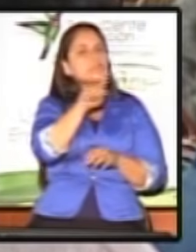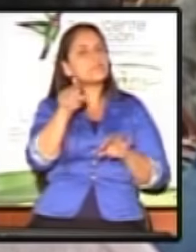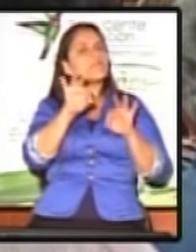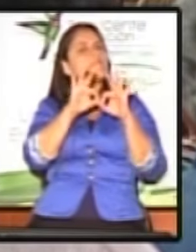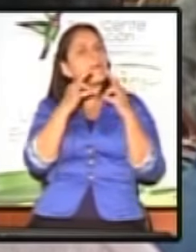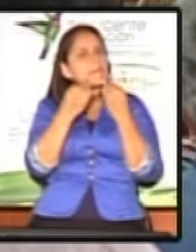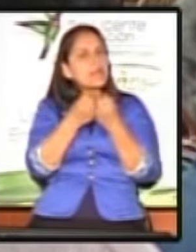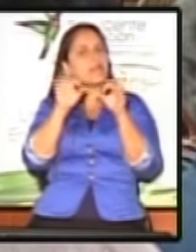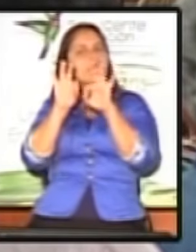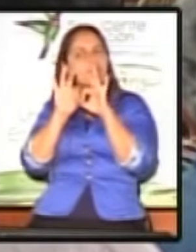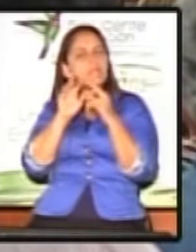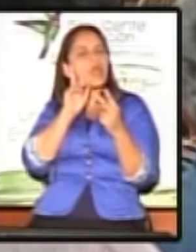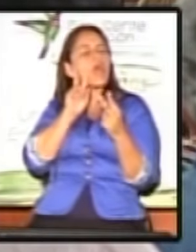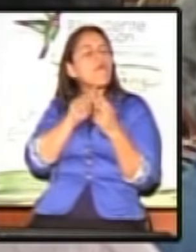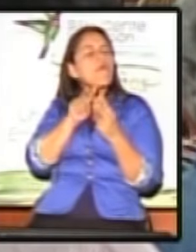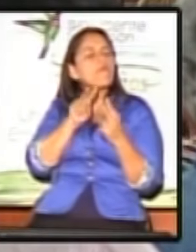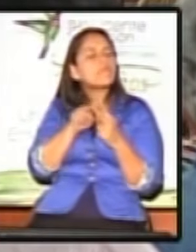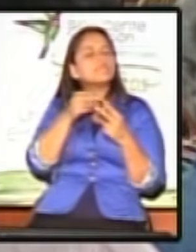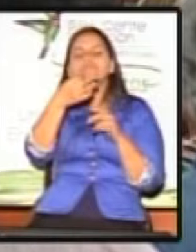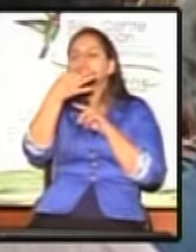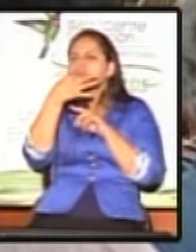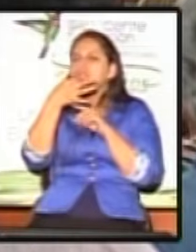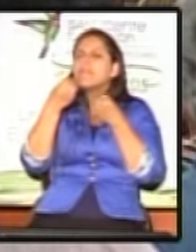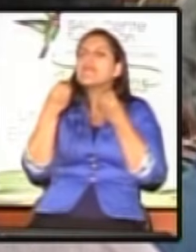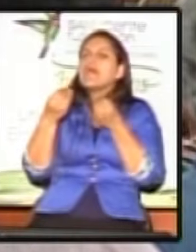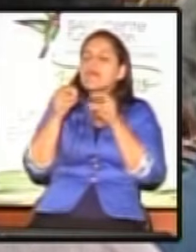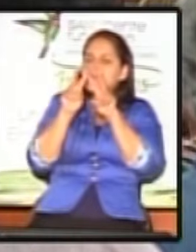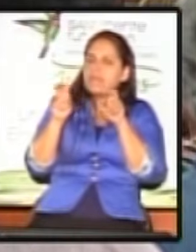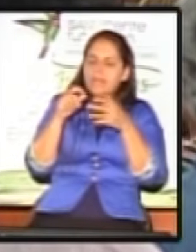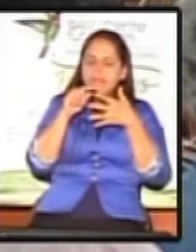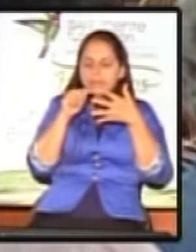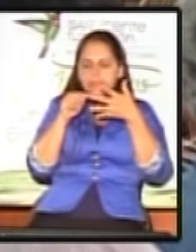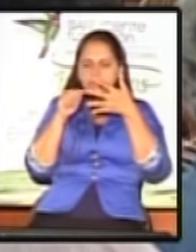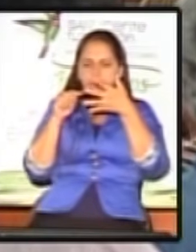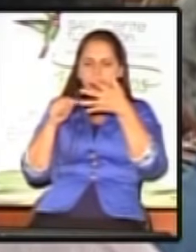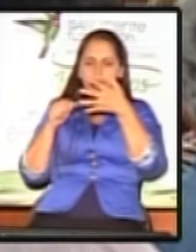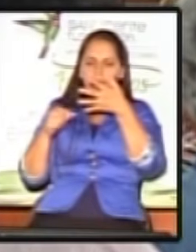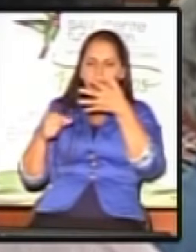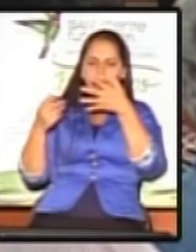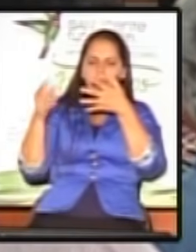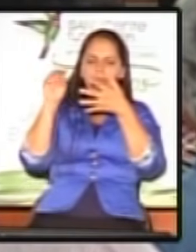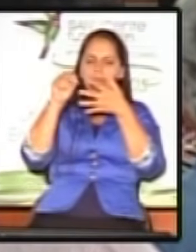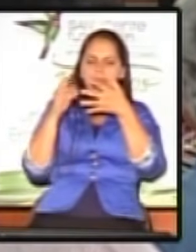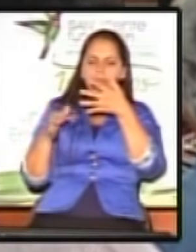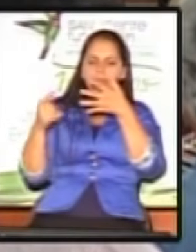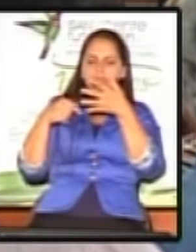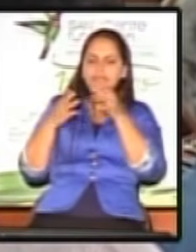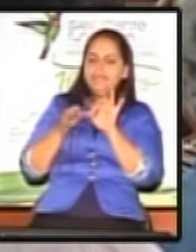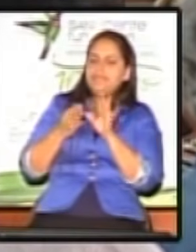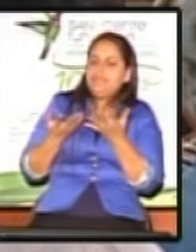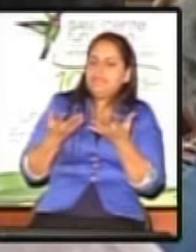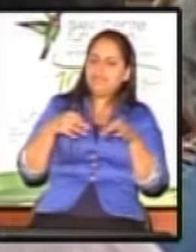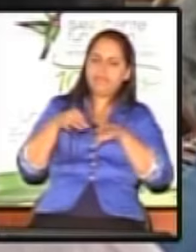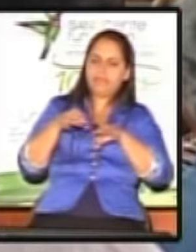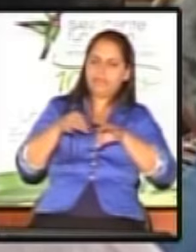están dando al paciente y para qué. Y eso se debe dar en el enlace terapéutico con el grupo de